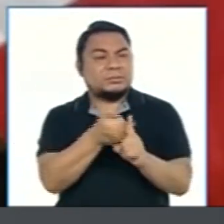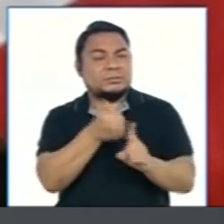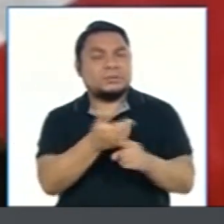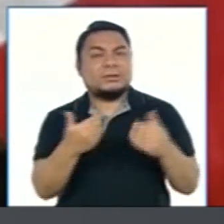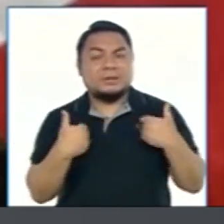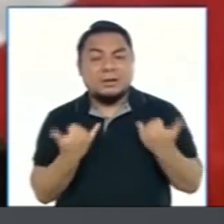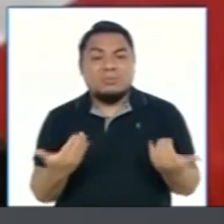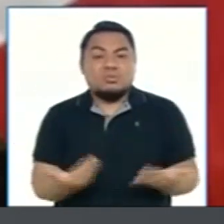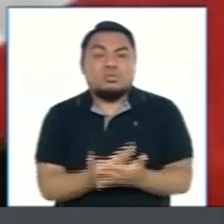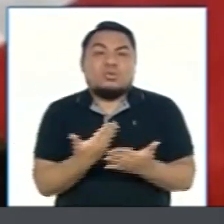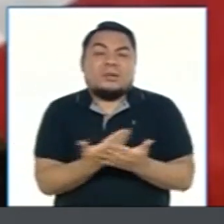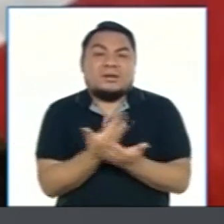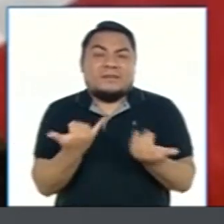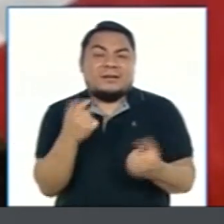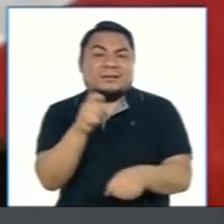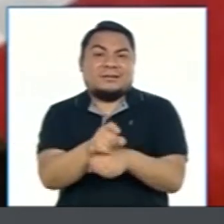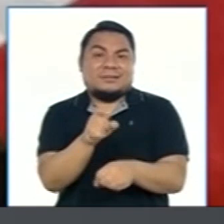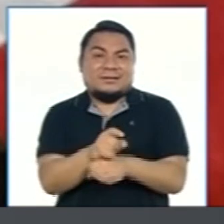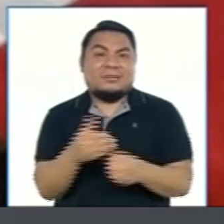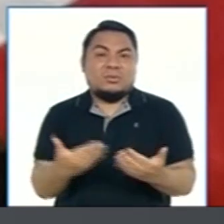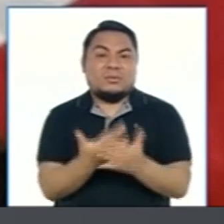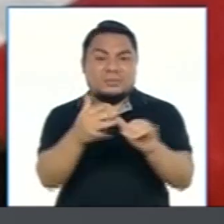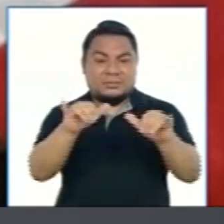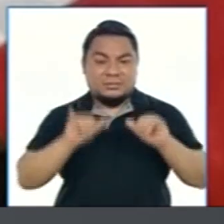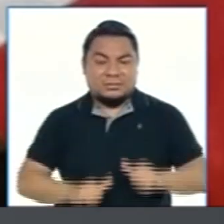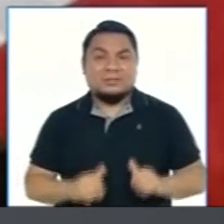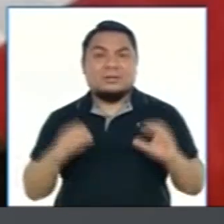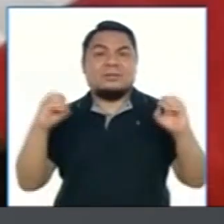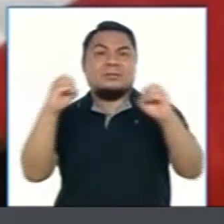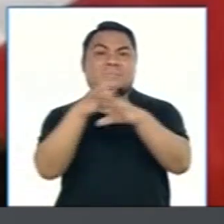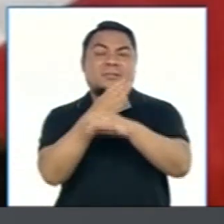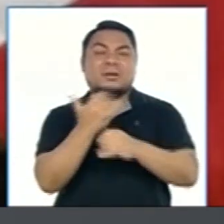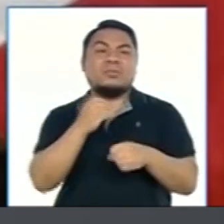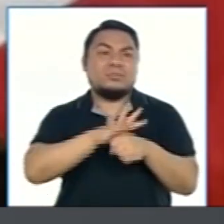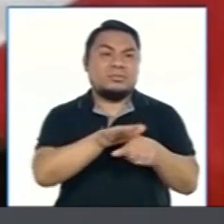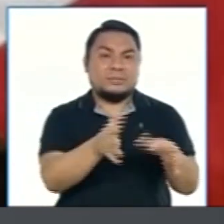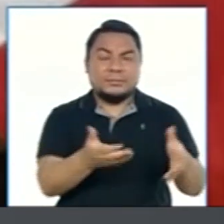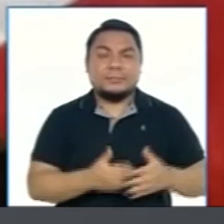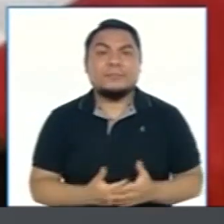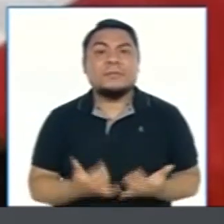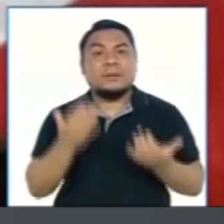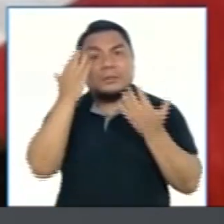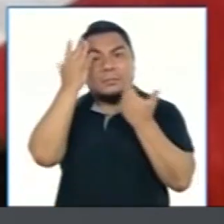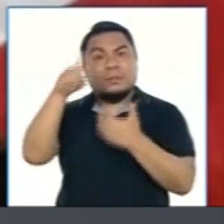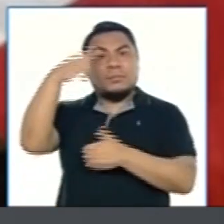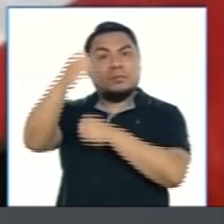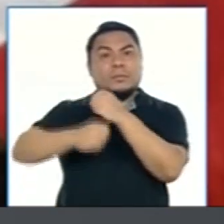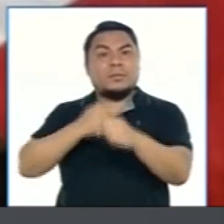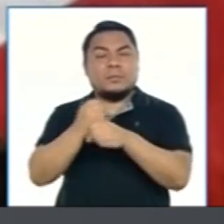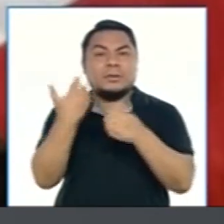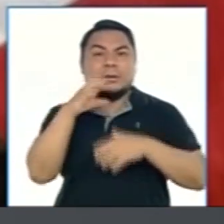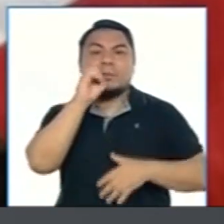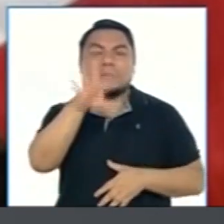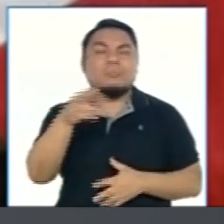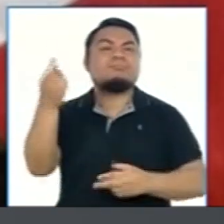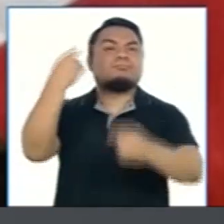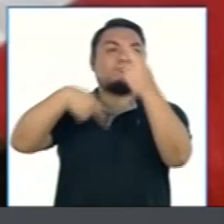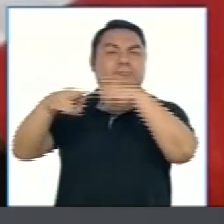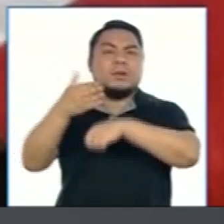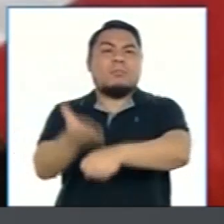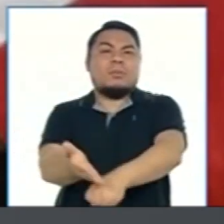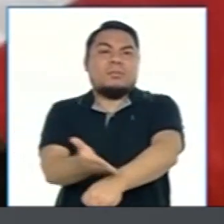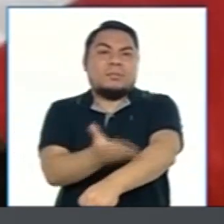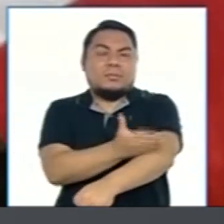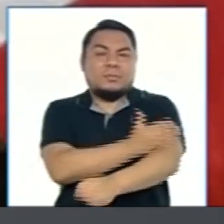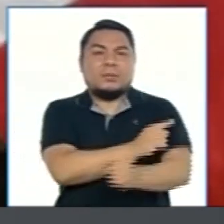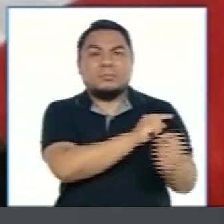precisamente esta nueva forma de enseñar producto de la pandemia. Esperemos que el próximo año, como hemos dicho, regresemos